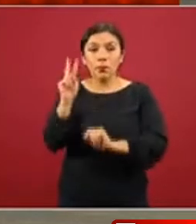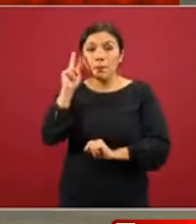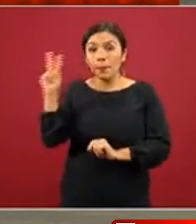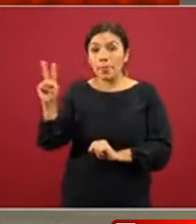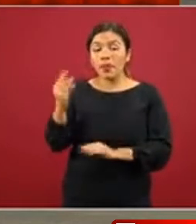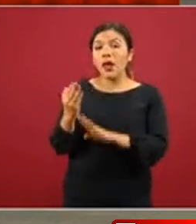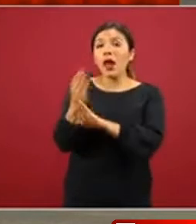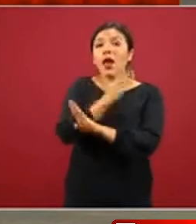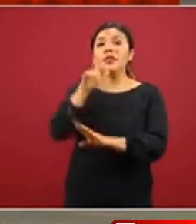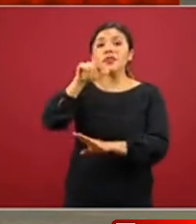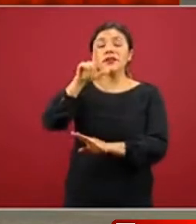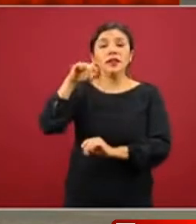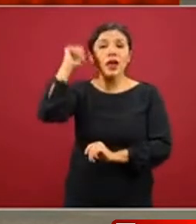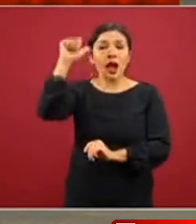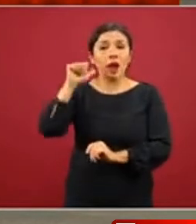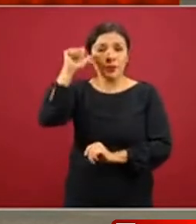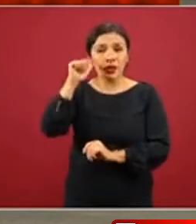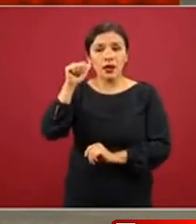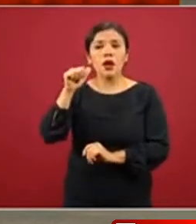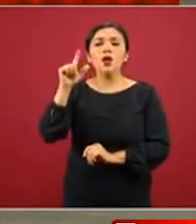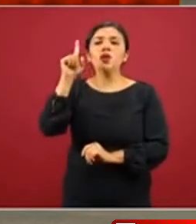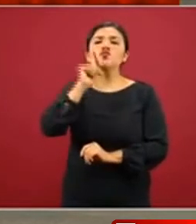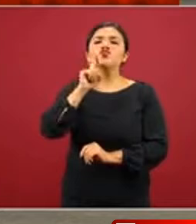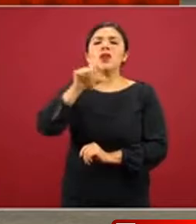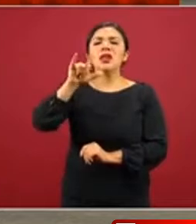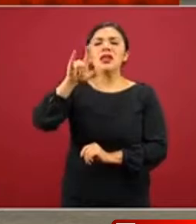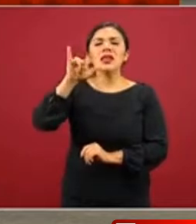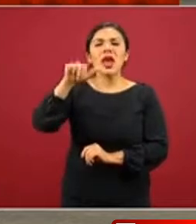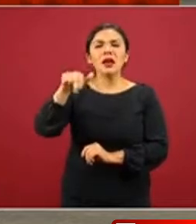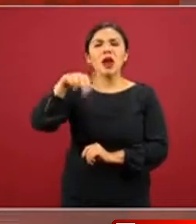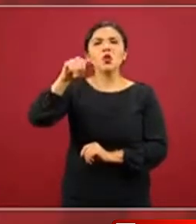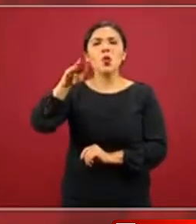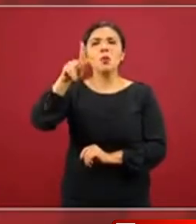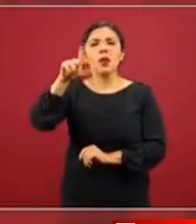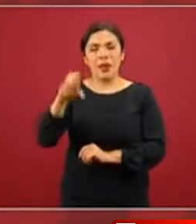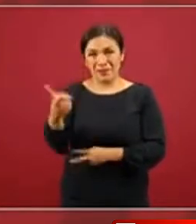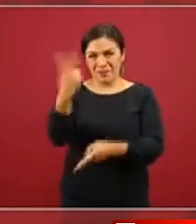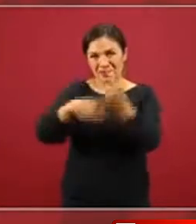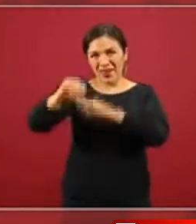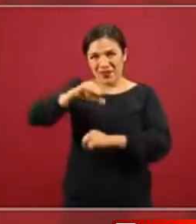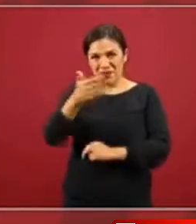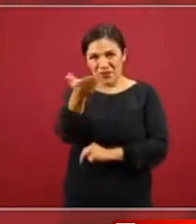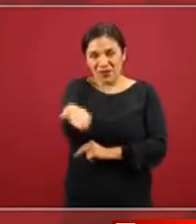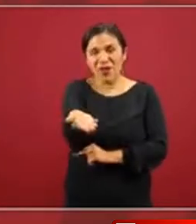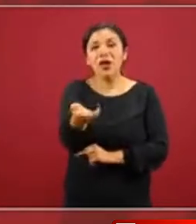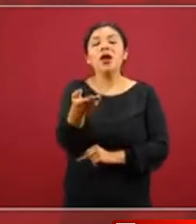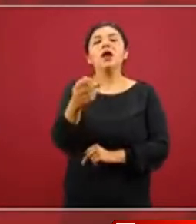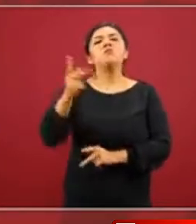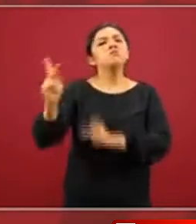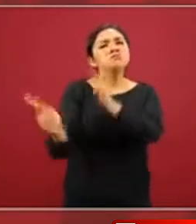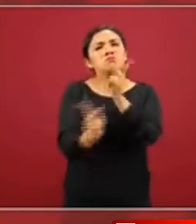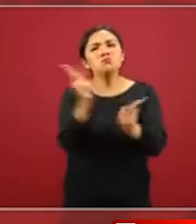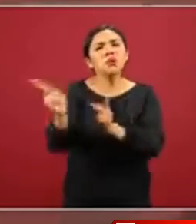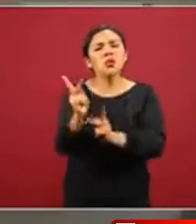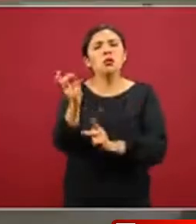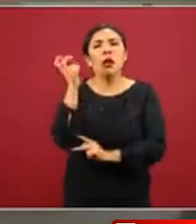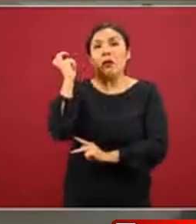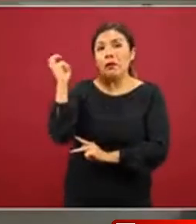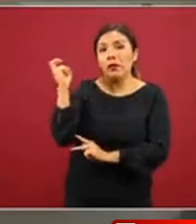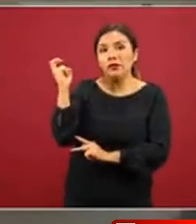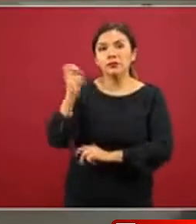El pasado 17 de abril, Liliana Noble, de Pulso Saludable, aquí presente, preguntó lo siguiente.